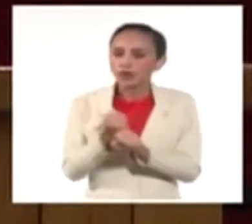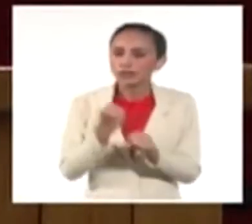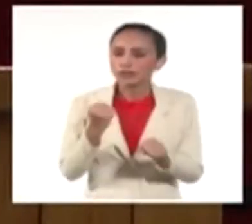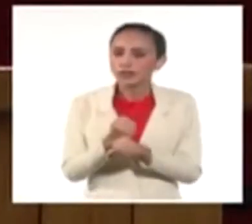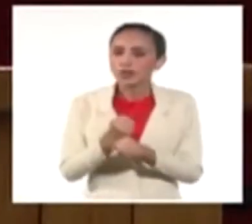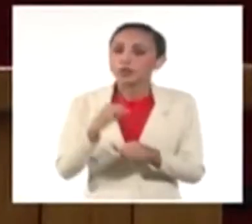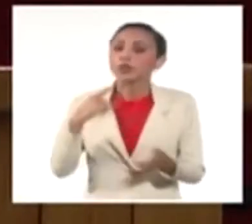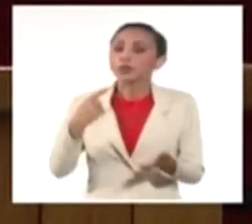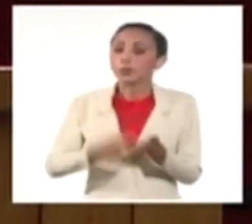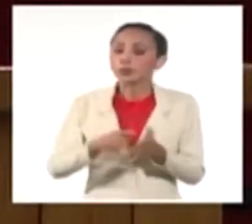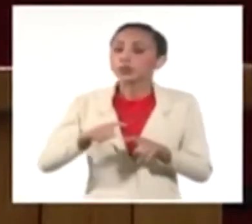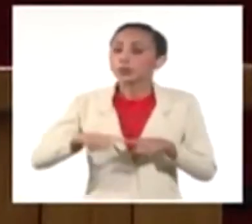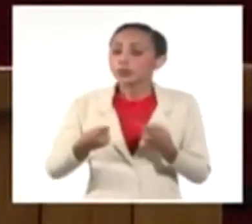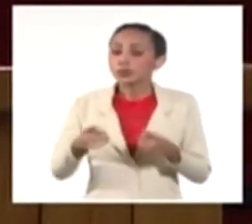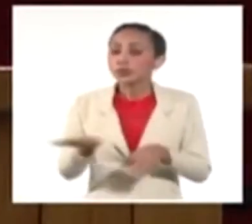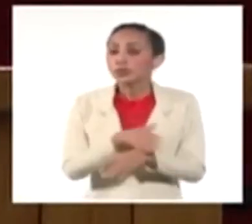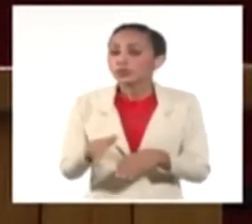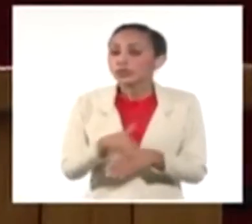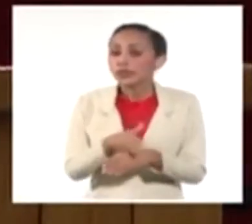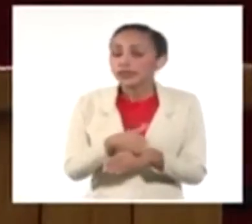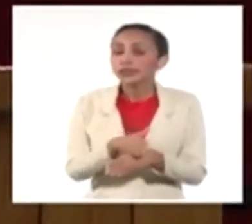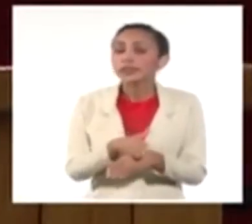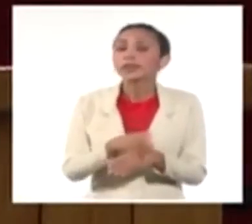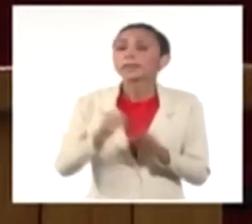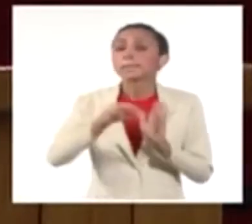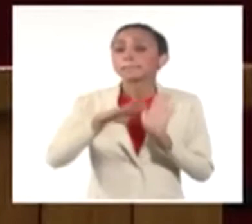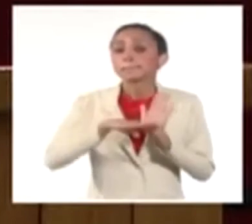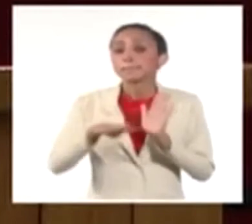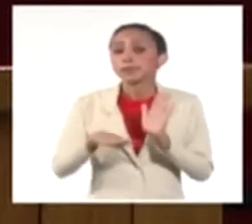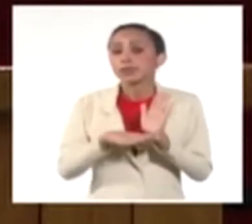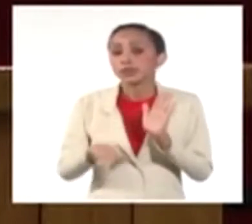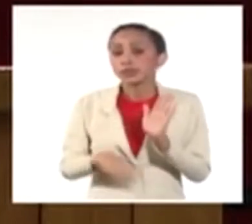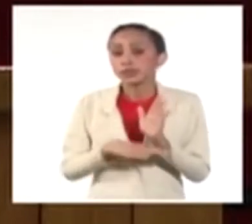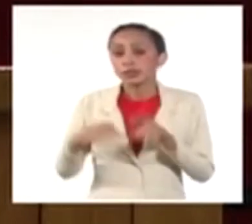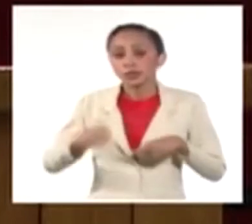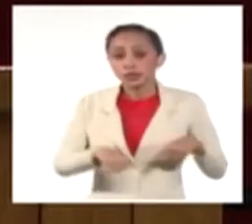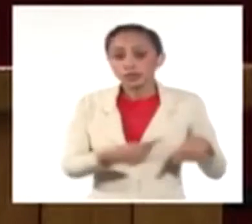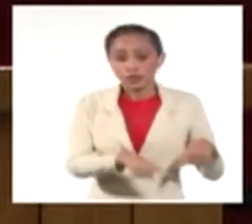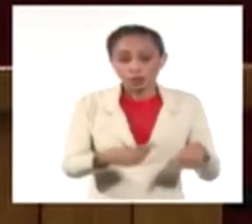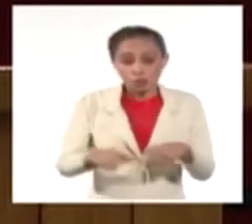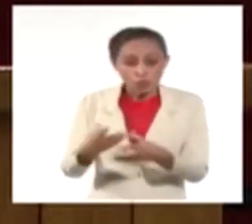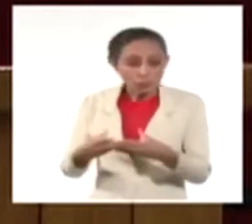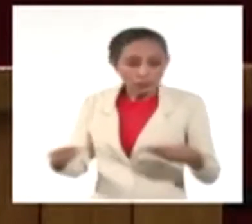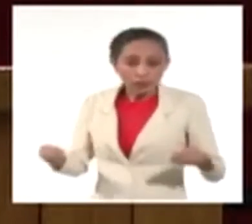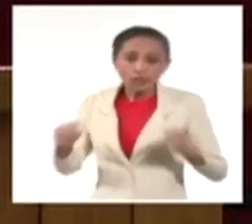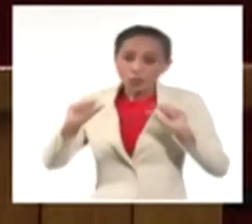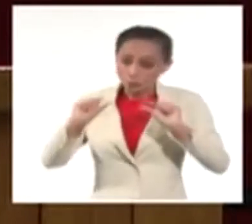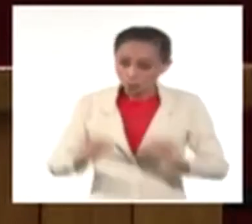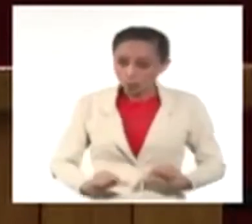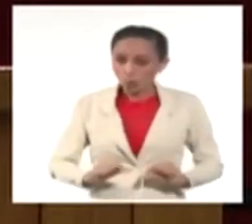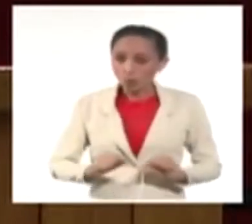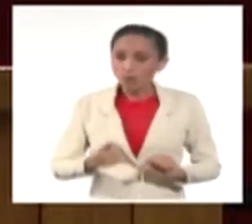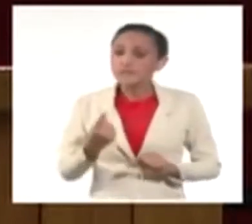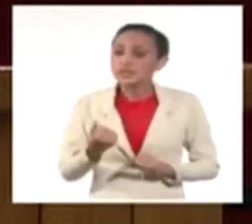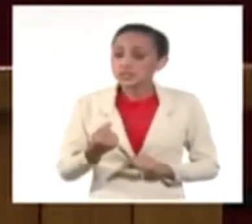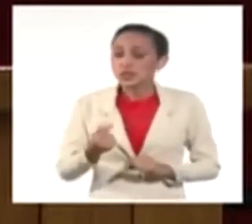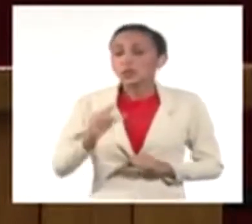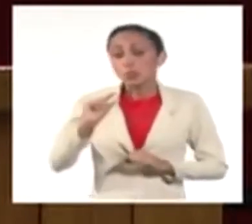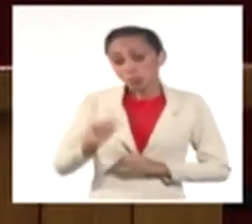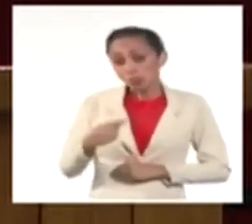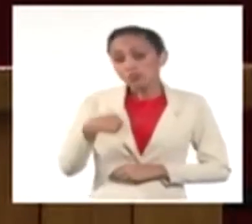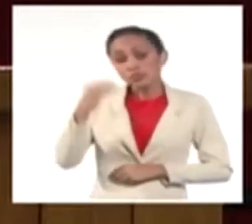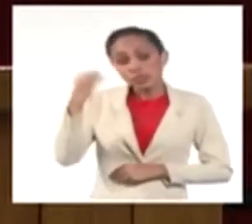de medidas para que con los limitados recursos materiales y financieros se usen en función de